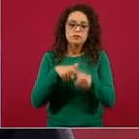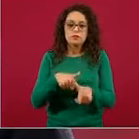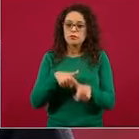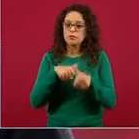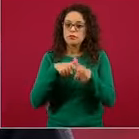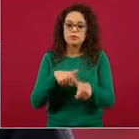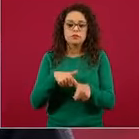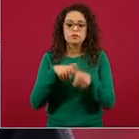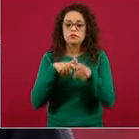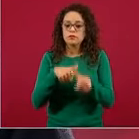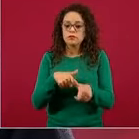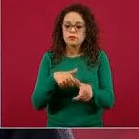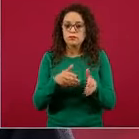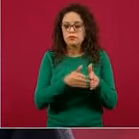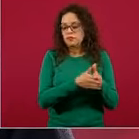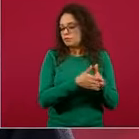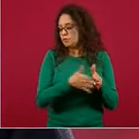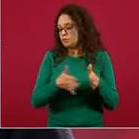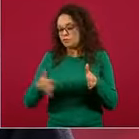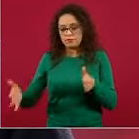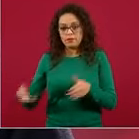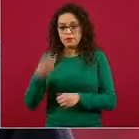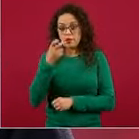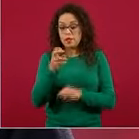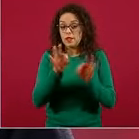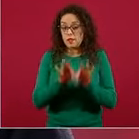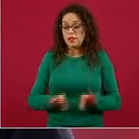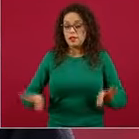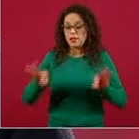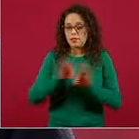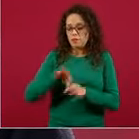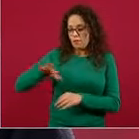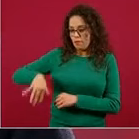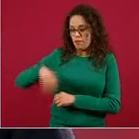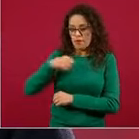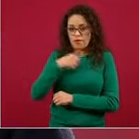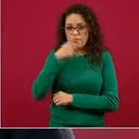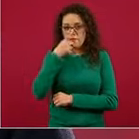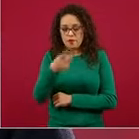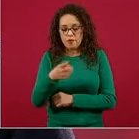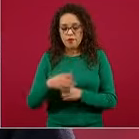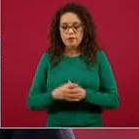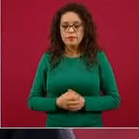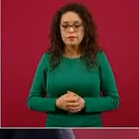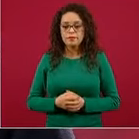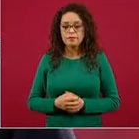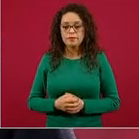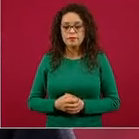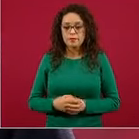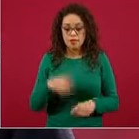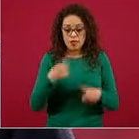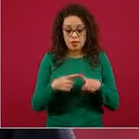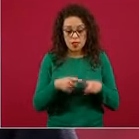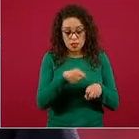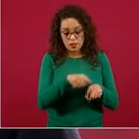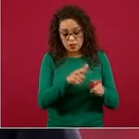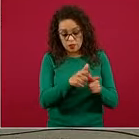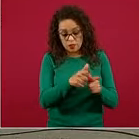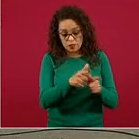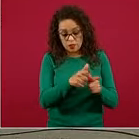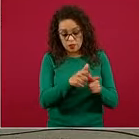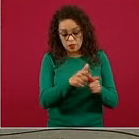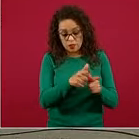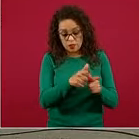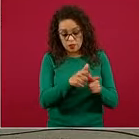siempre recordando, y esto es muy importante, como lo dijimos hace un momento, que los que pertenecen a grupos de riesgo sí deben